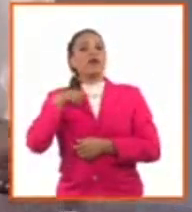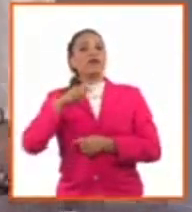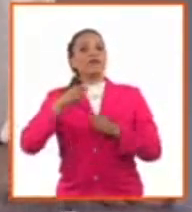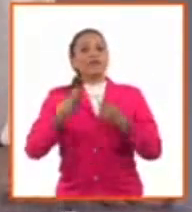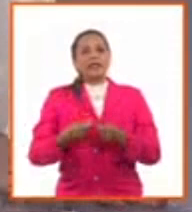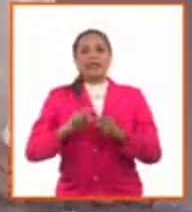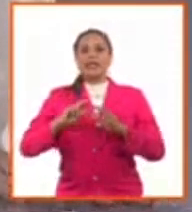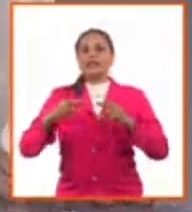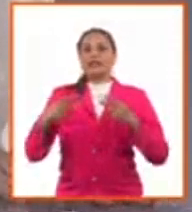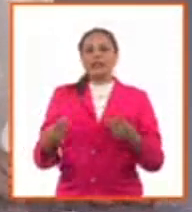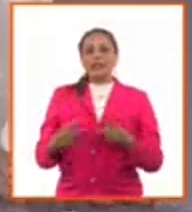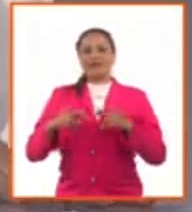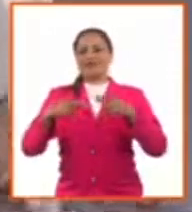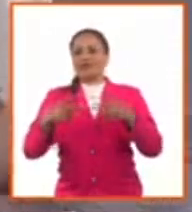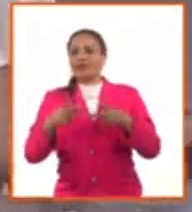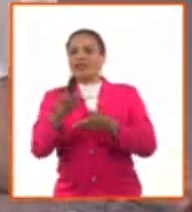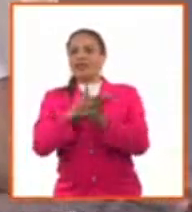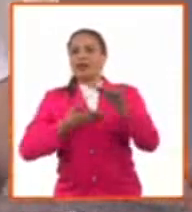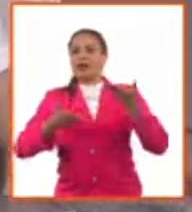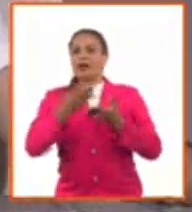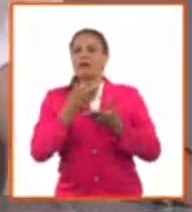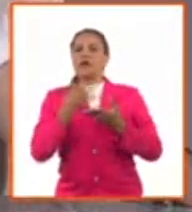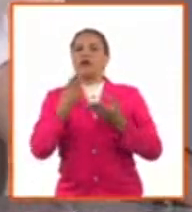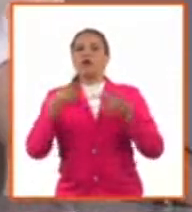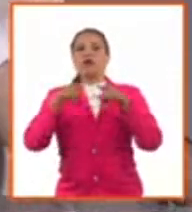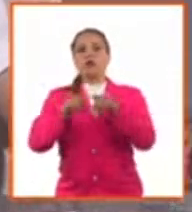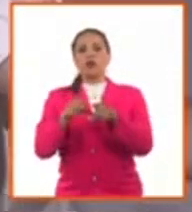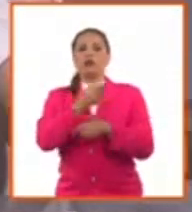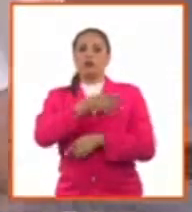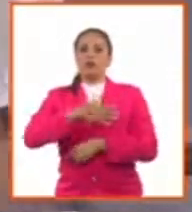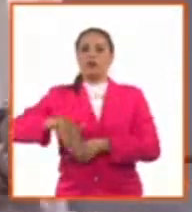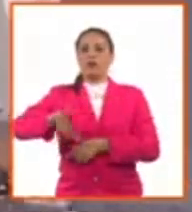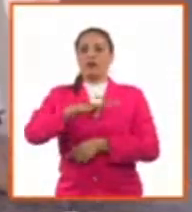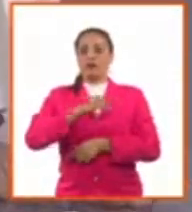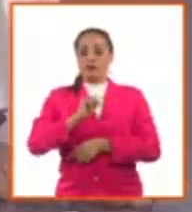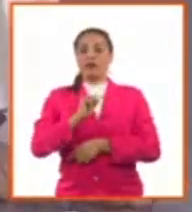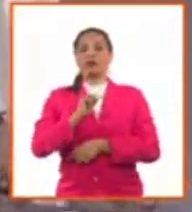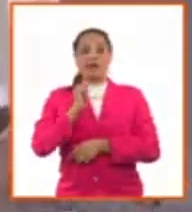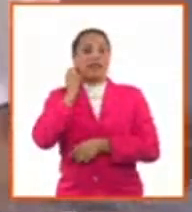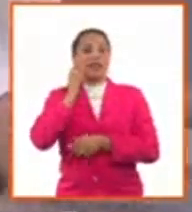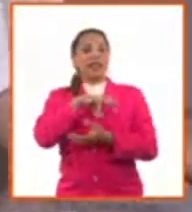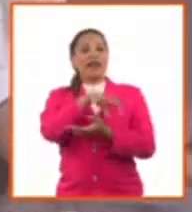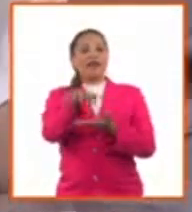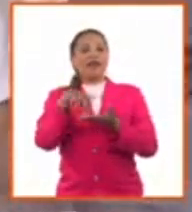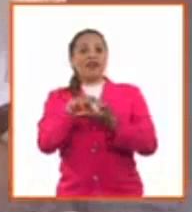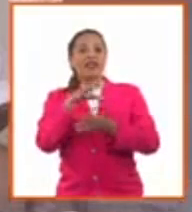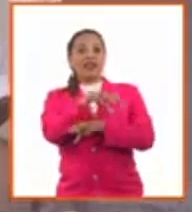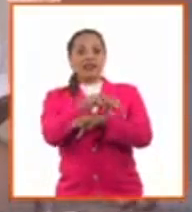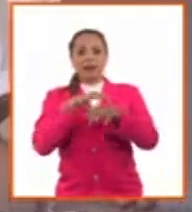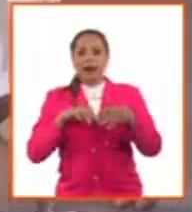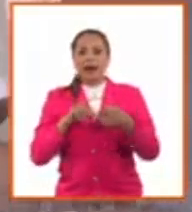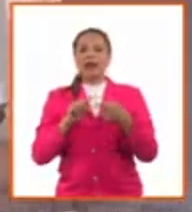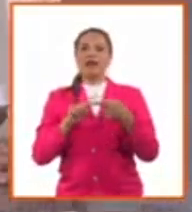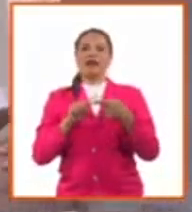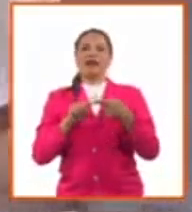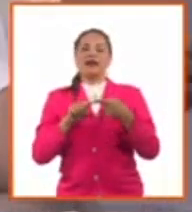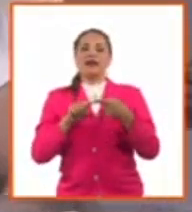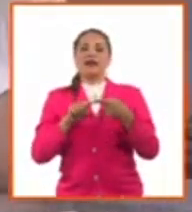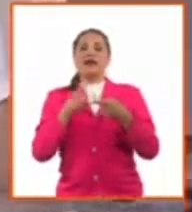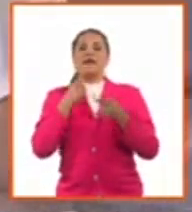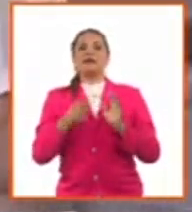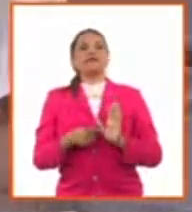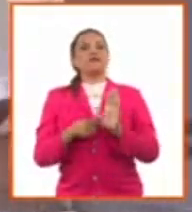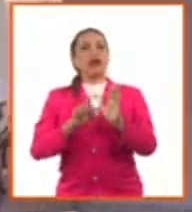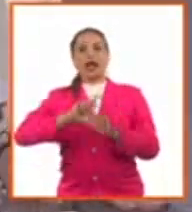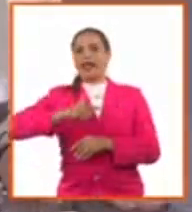insistido en nuestro intercambio con la población, que han ido, como decías, desde ferias de bienestar animal, presentaciones de